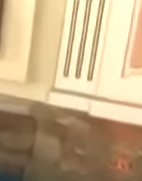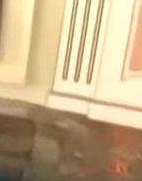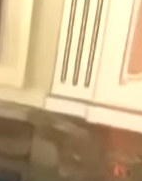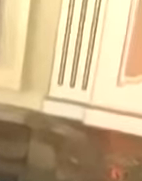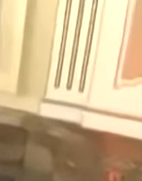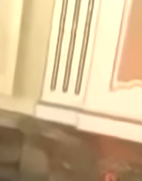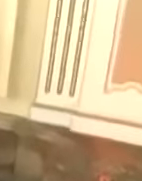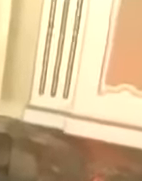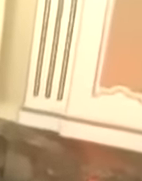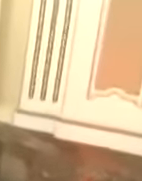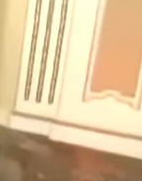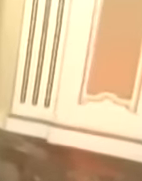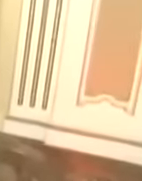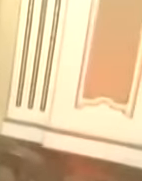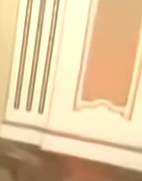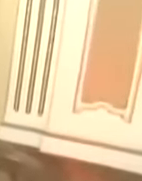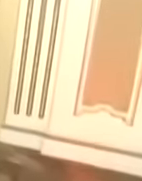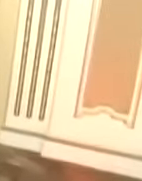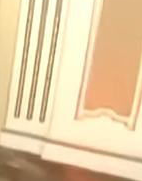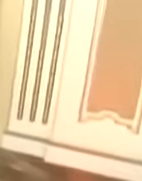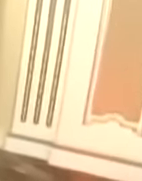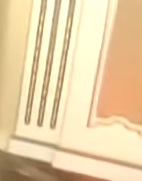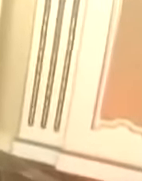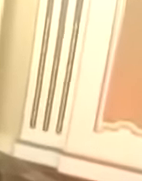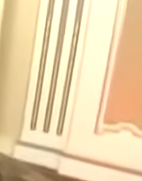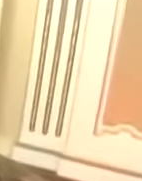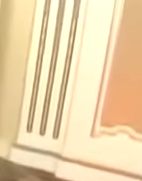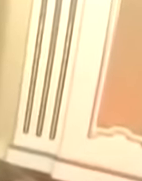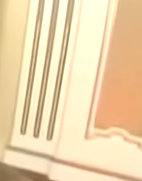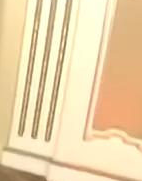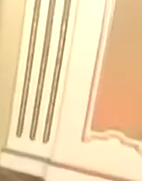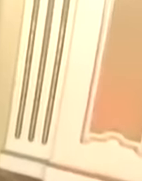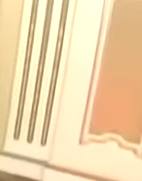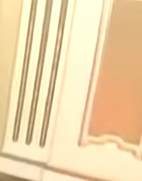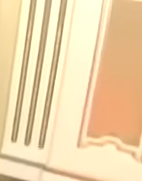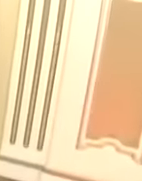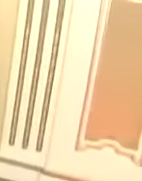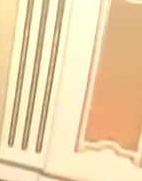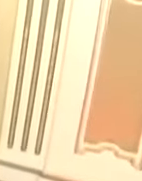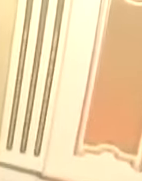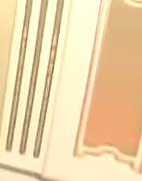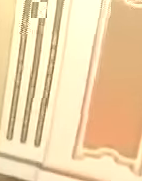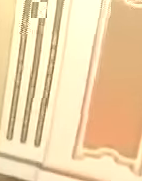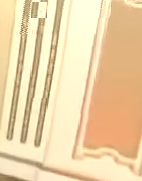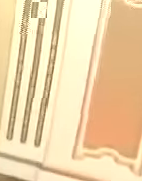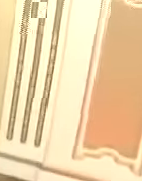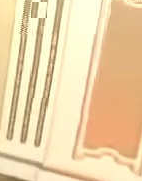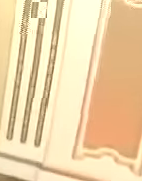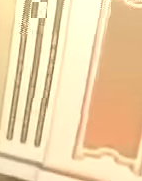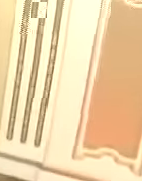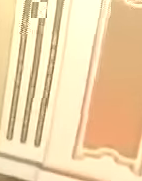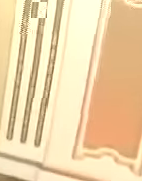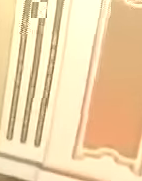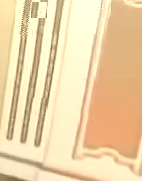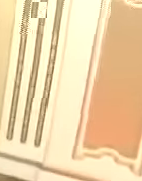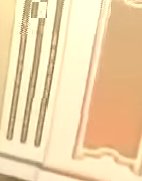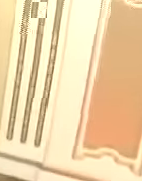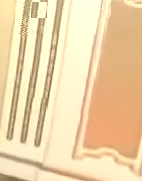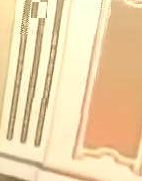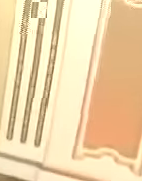noches. Ha concluido el acto. Allí tienen las declaraciones del presidente Nicolás Maduro Moros.